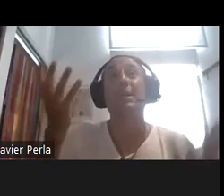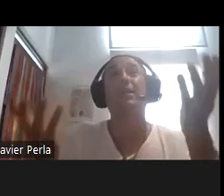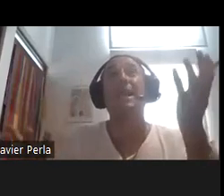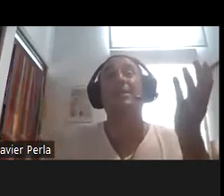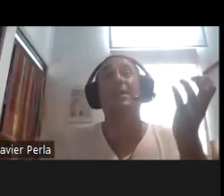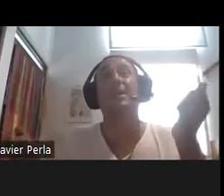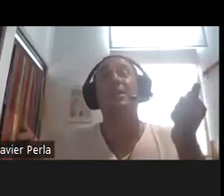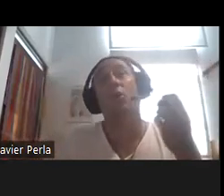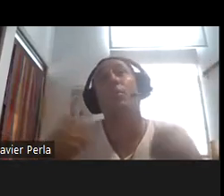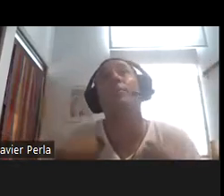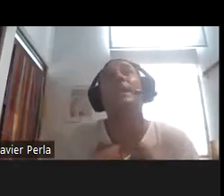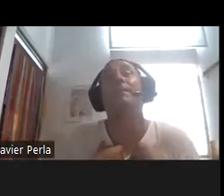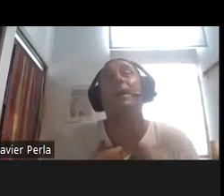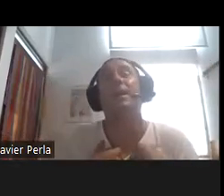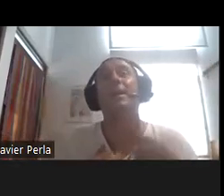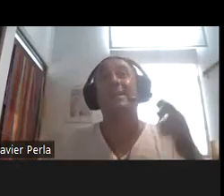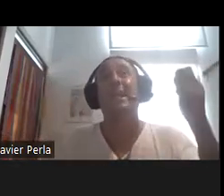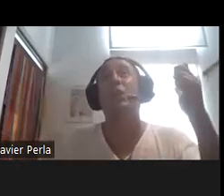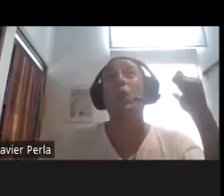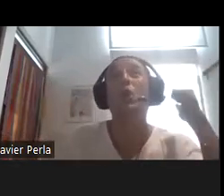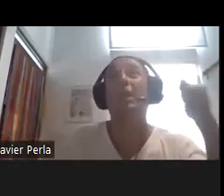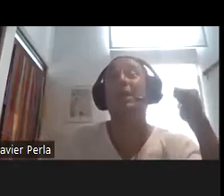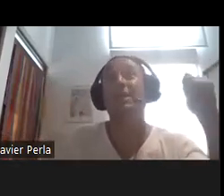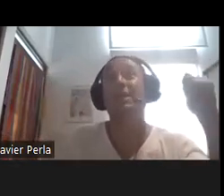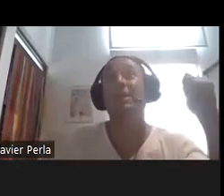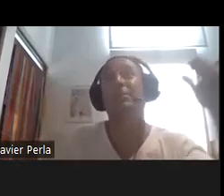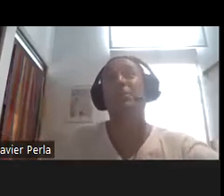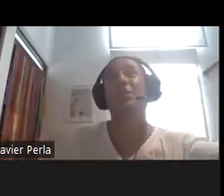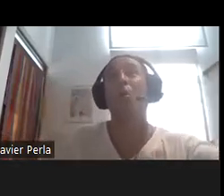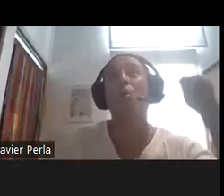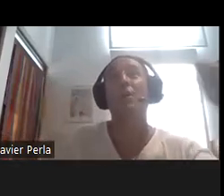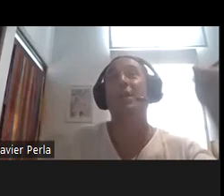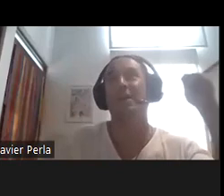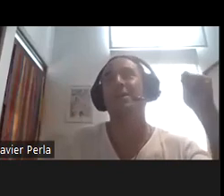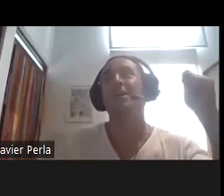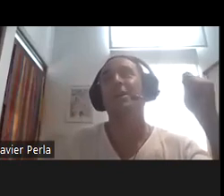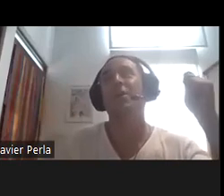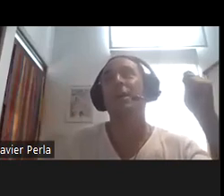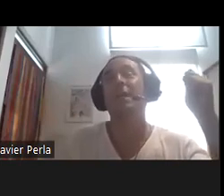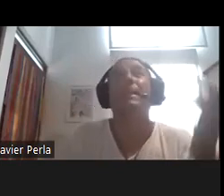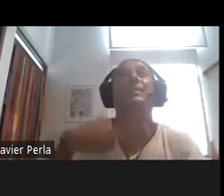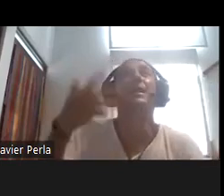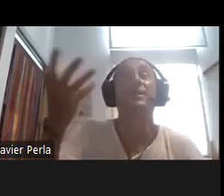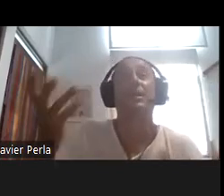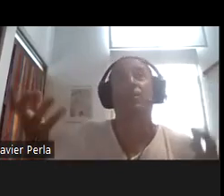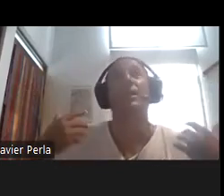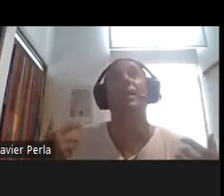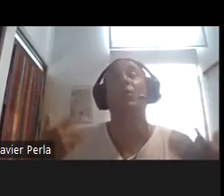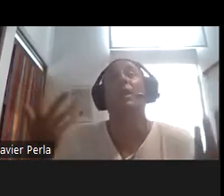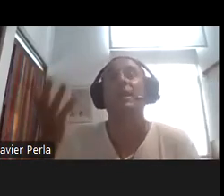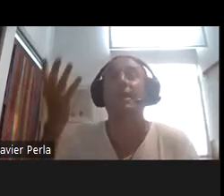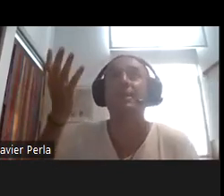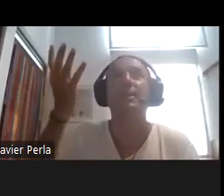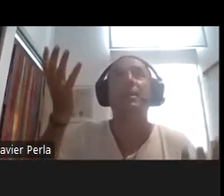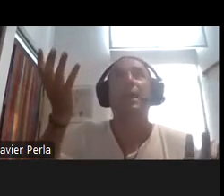cuando hacen el balance de, como mi hija Maya, del dolor que sienten por poner una aguja en la oreja, ¿no? Y el placer que sientes por tener